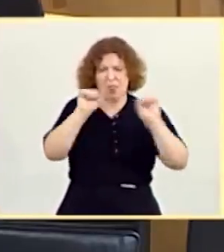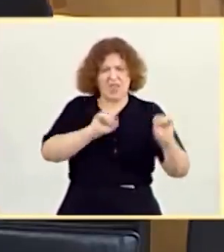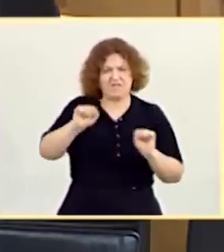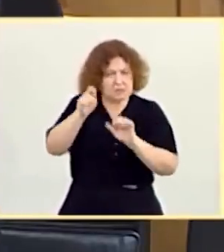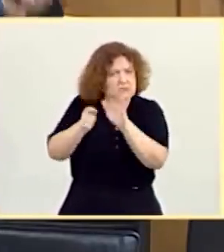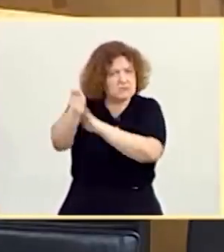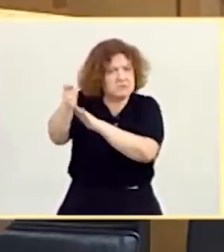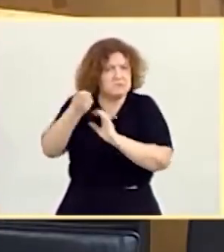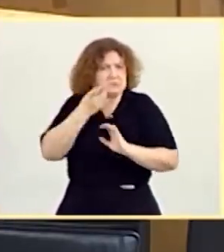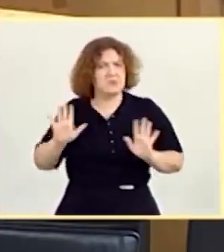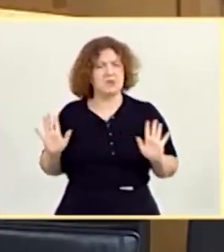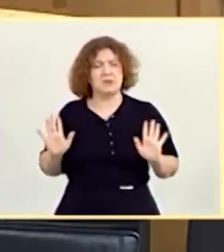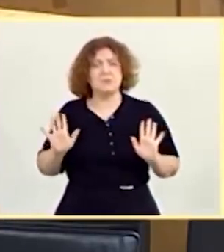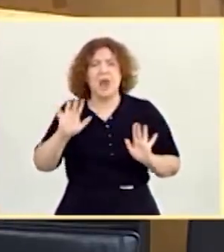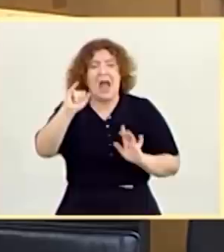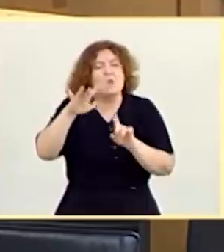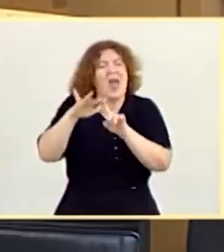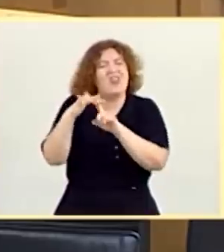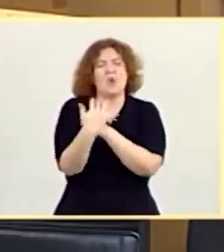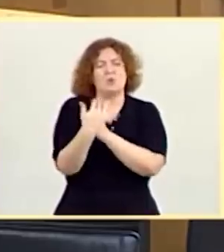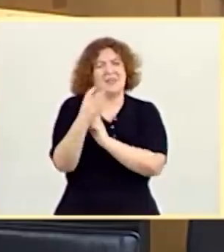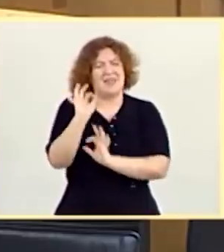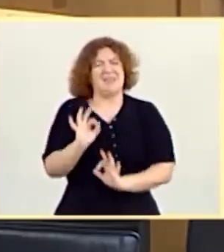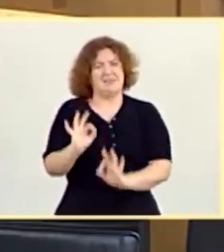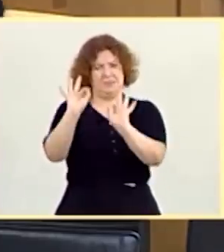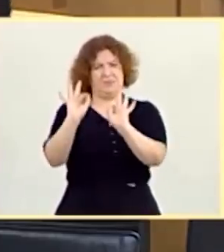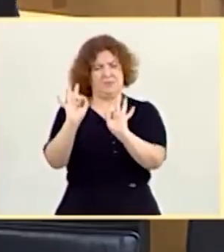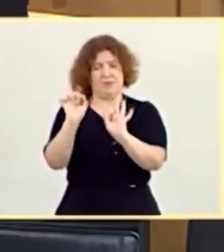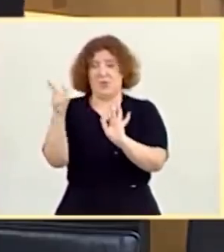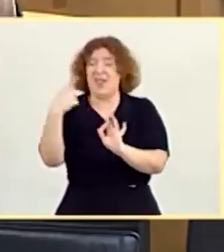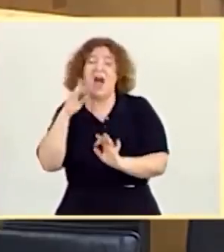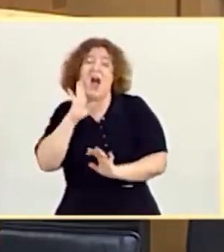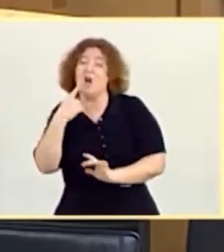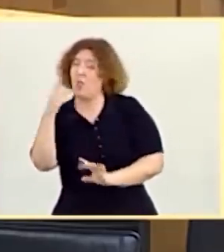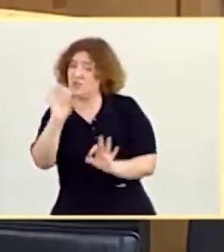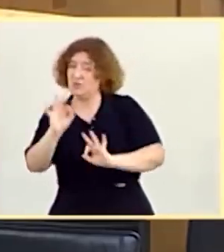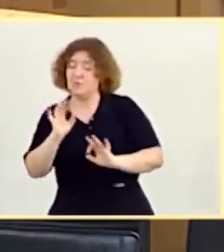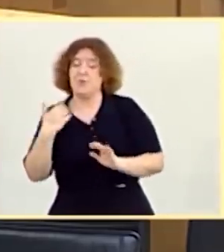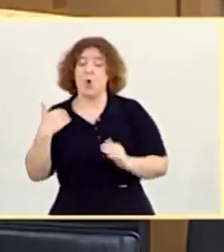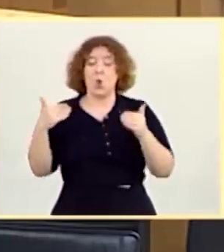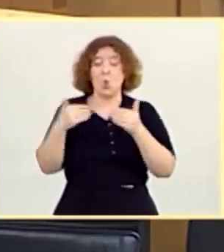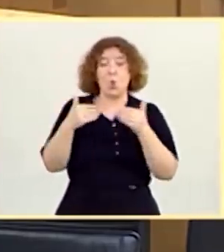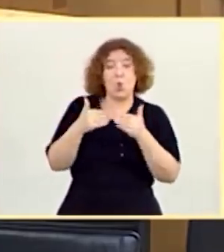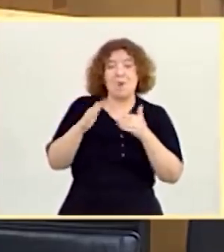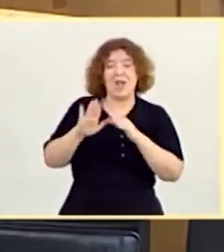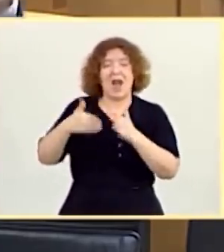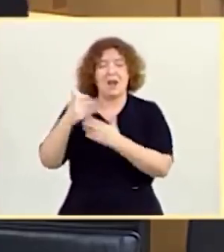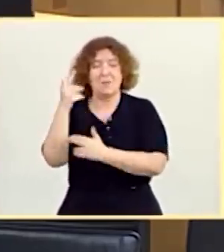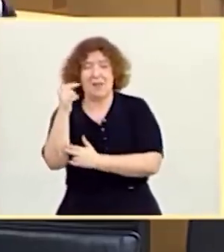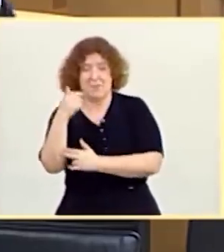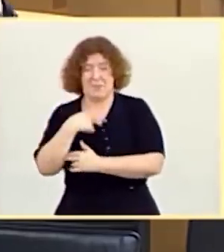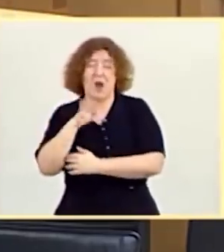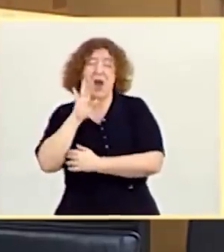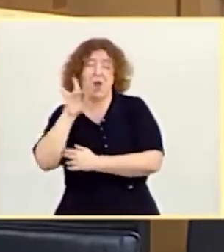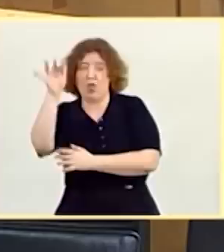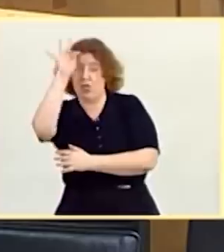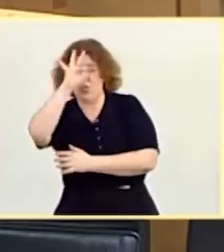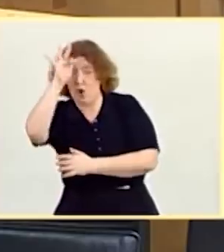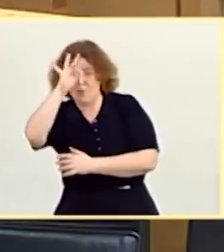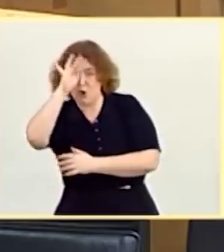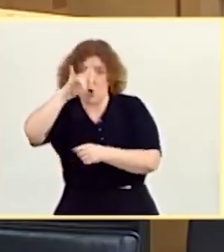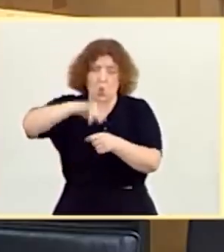depurar responsabilidades penales. Si es que por higiene democrática, Carlos, no podemos hacer que cada vez los poderes ejecutivo, legislativo y judicial